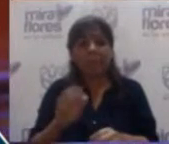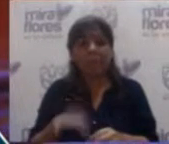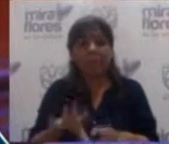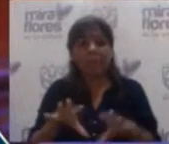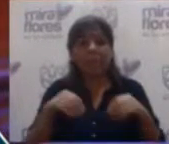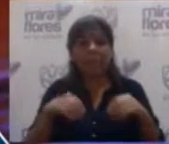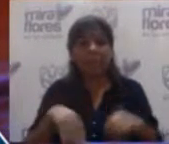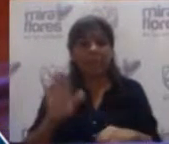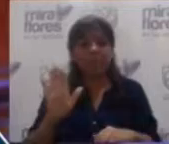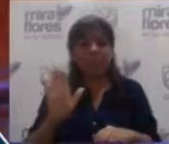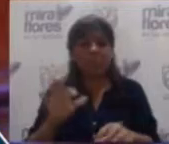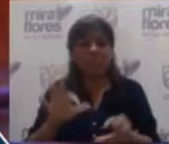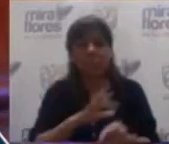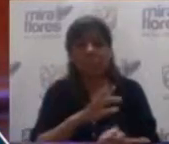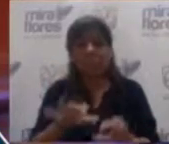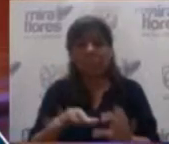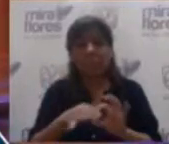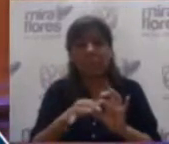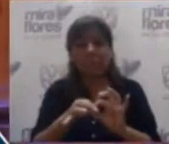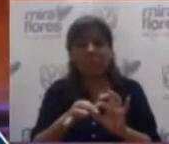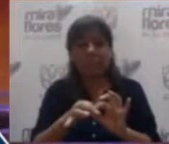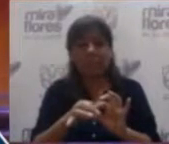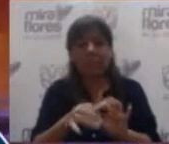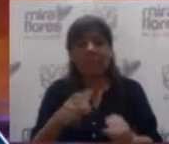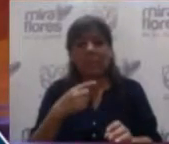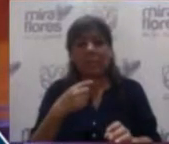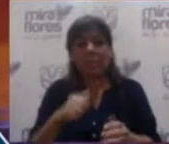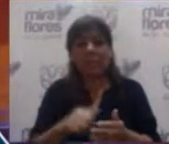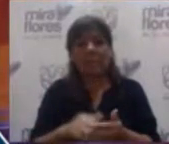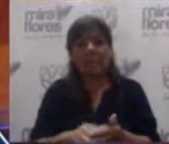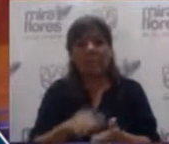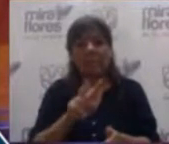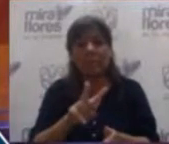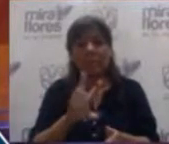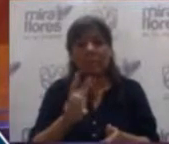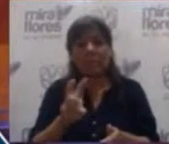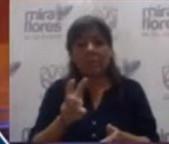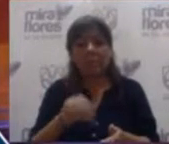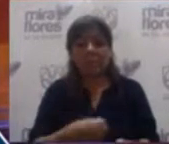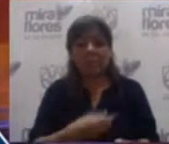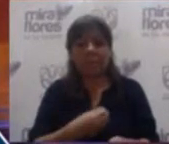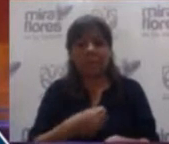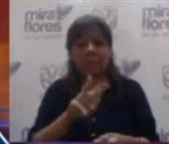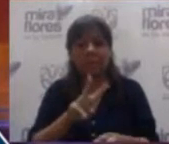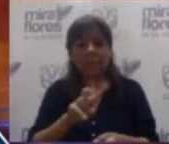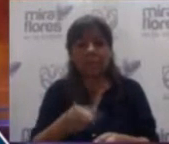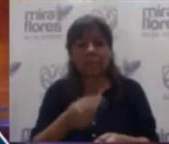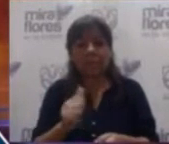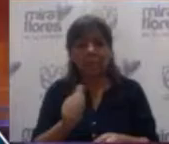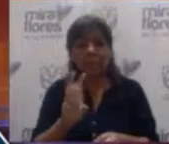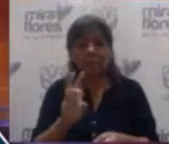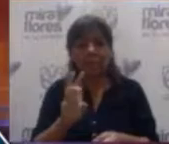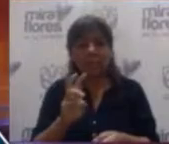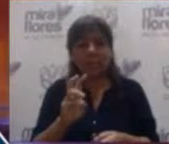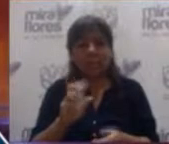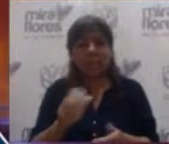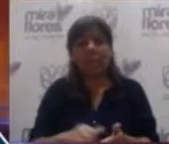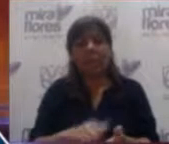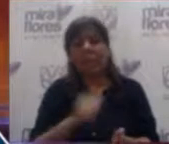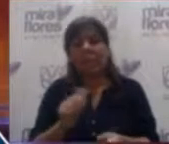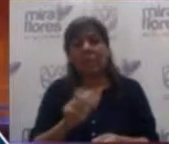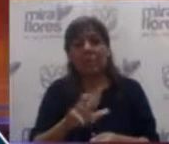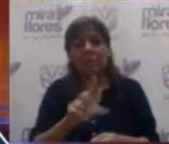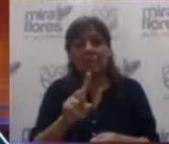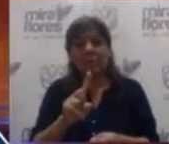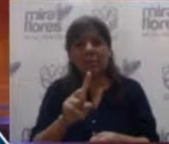unanimidad el acta de la sesión ordinaria de Consejo de fecha 26 de mayo del año 2016. Vamos a la fecha 31 de